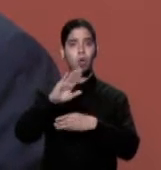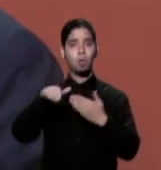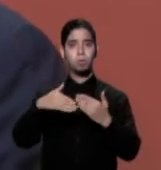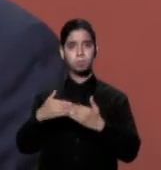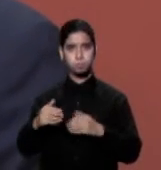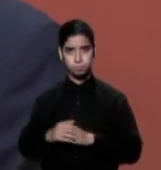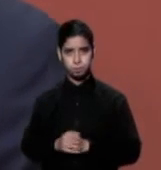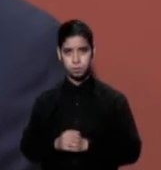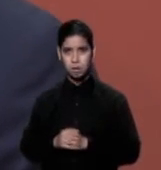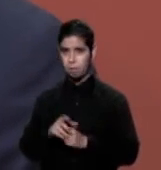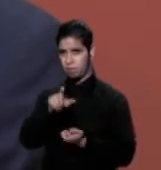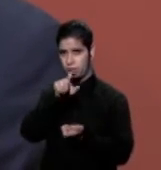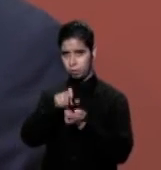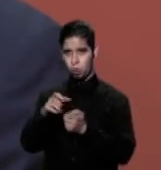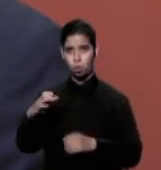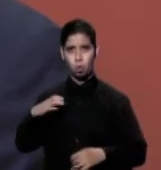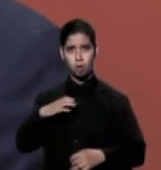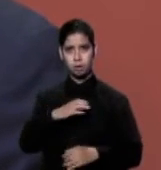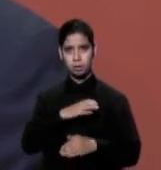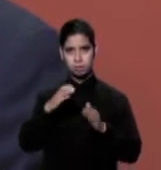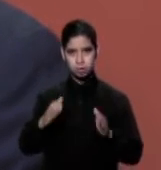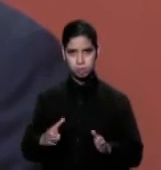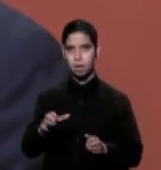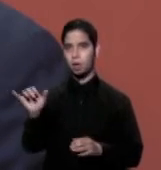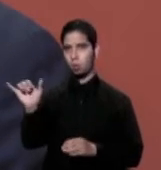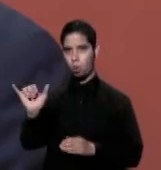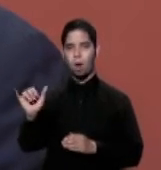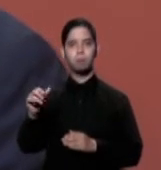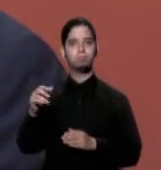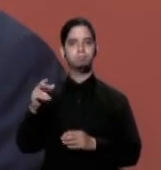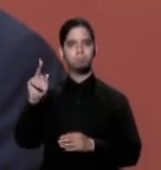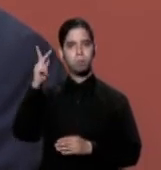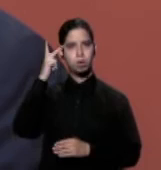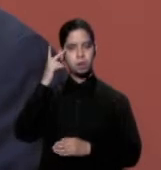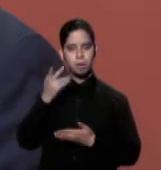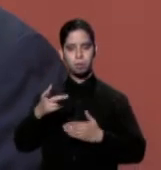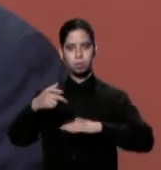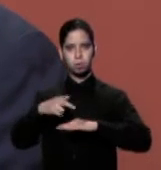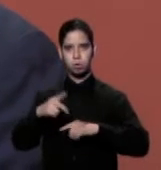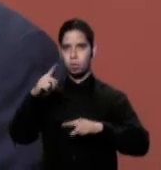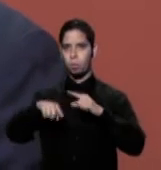congresistas. Los políticos puertorriqueños no pueden ser disonantes